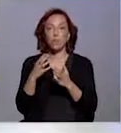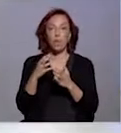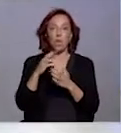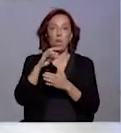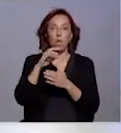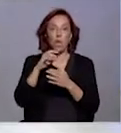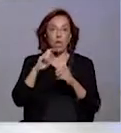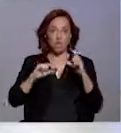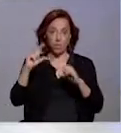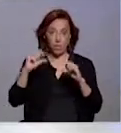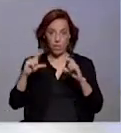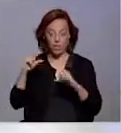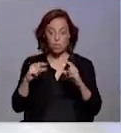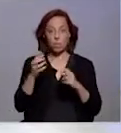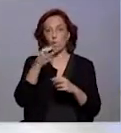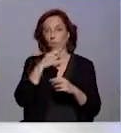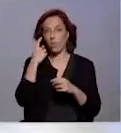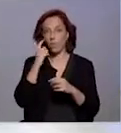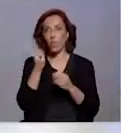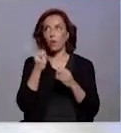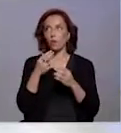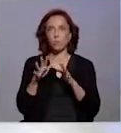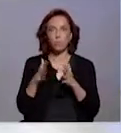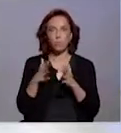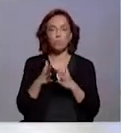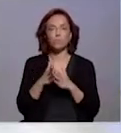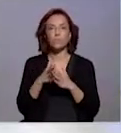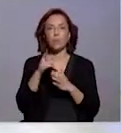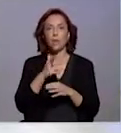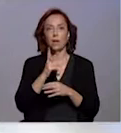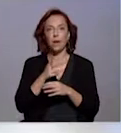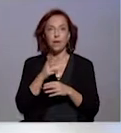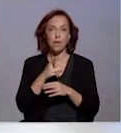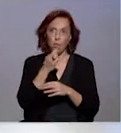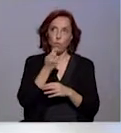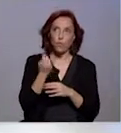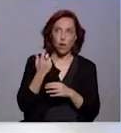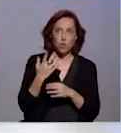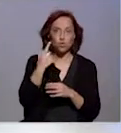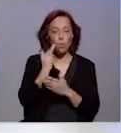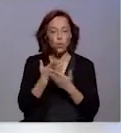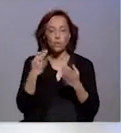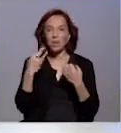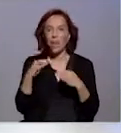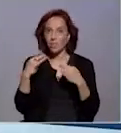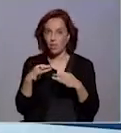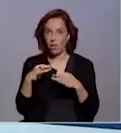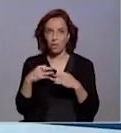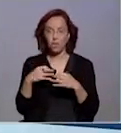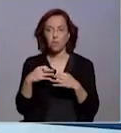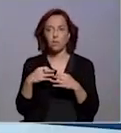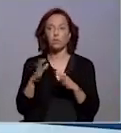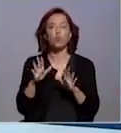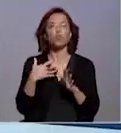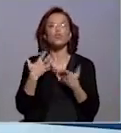nos da una idea de qué es lo que puede suceder entonces es una herramienta valiosa en ese sentido que muestra una realidad no que siempre sea la herramienta